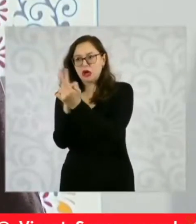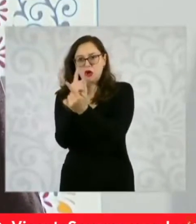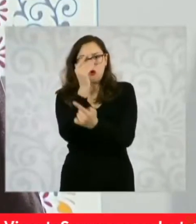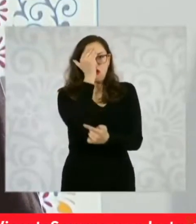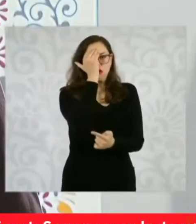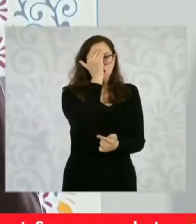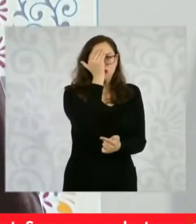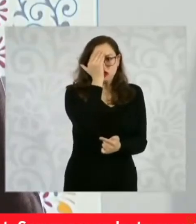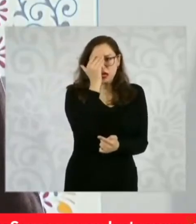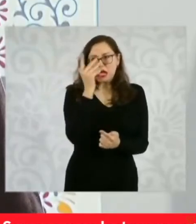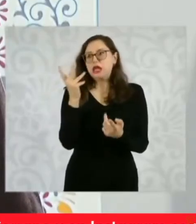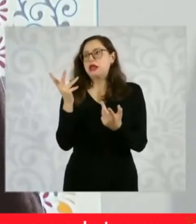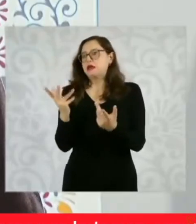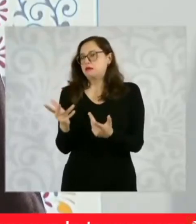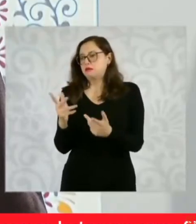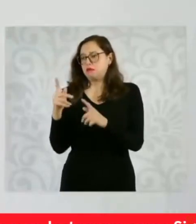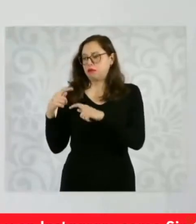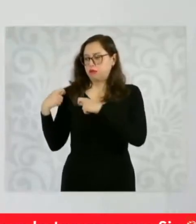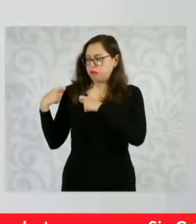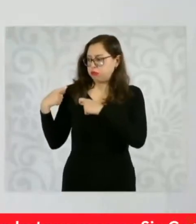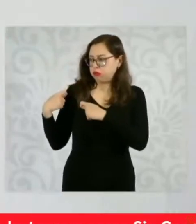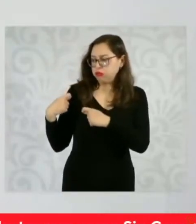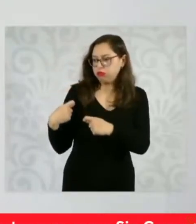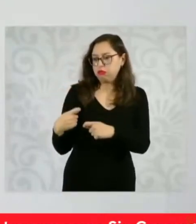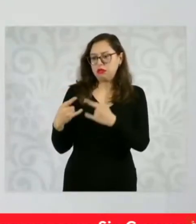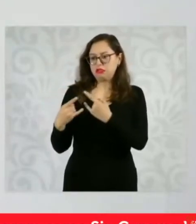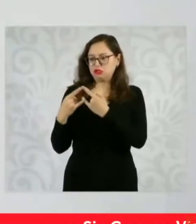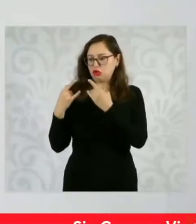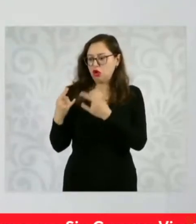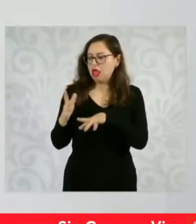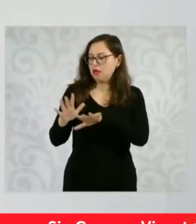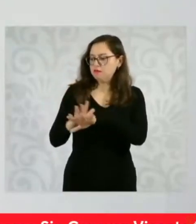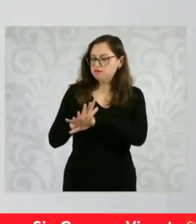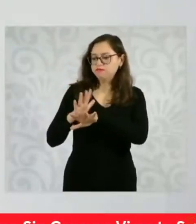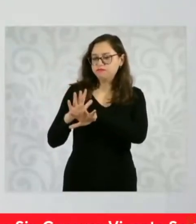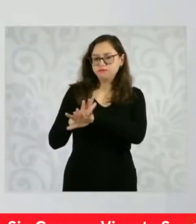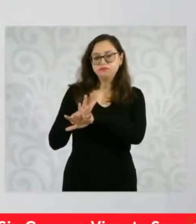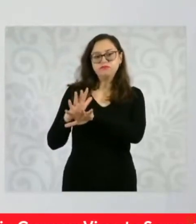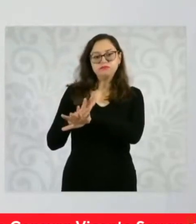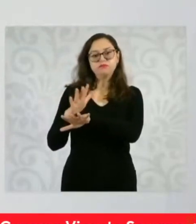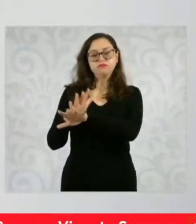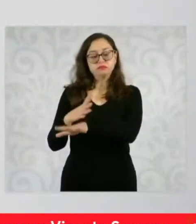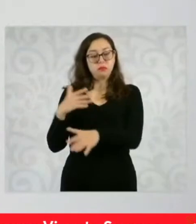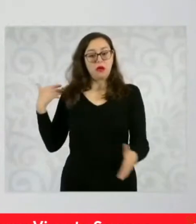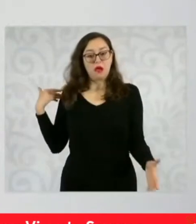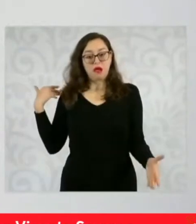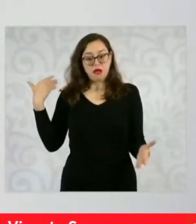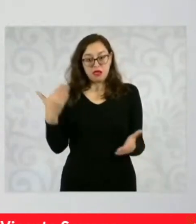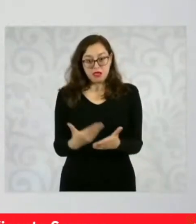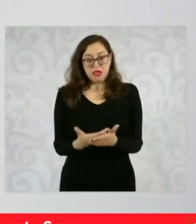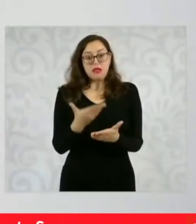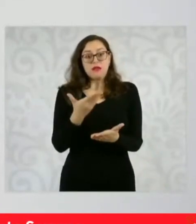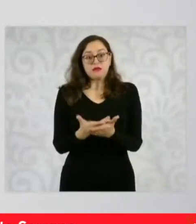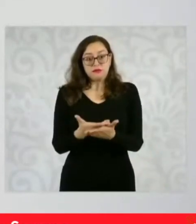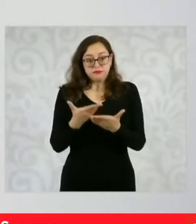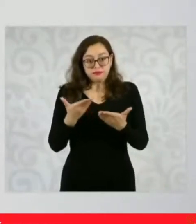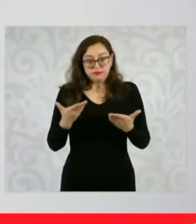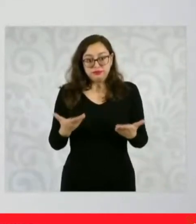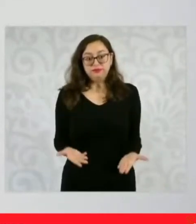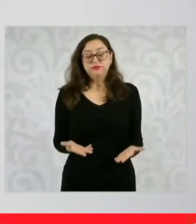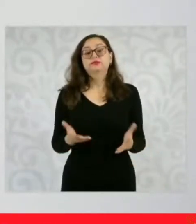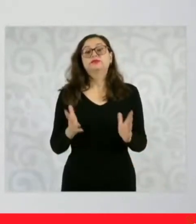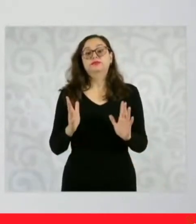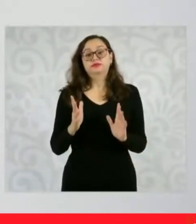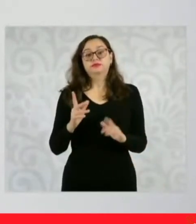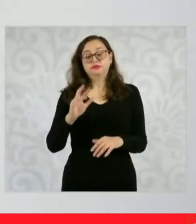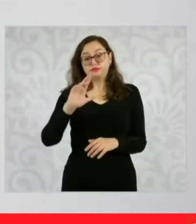conocer las diferentes transformaciones del México independiente hasta nuestros días y ello le llevó a